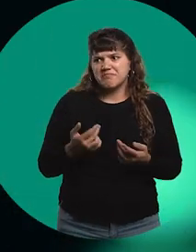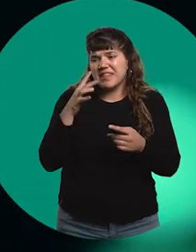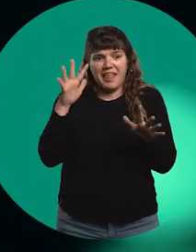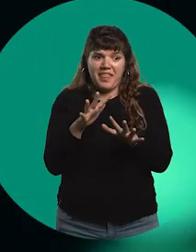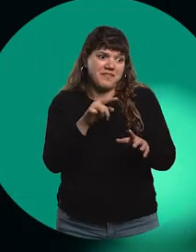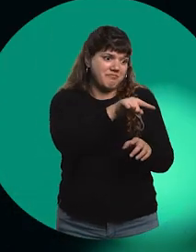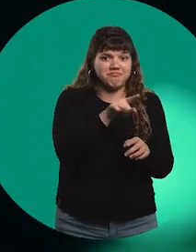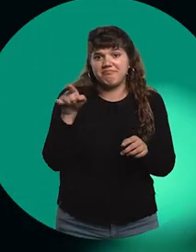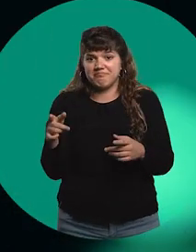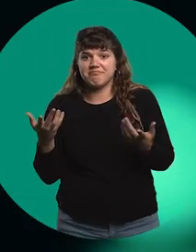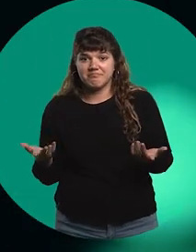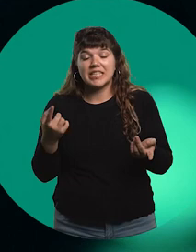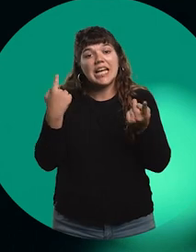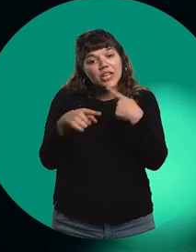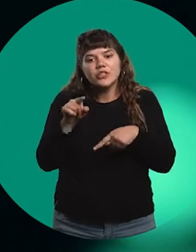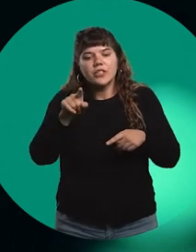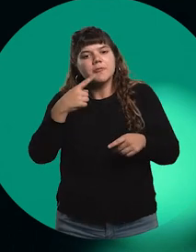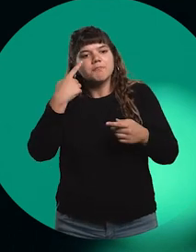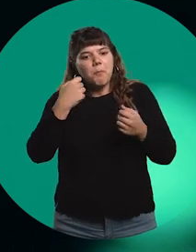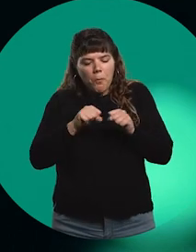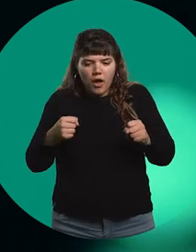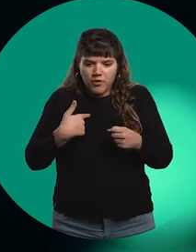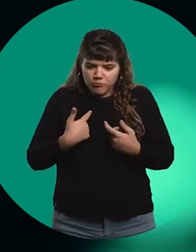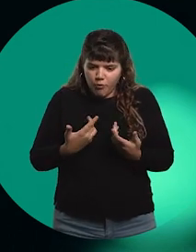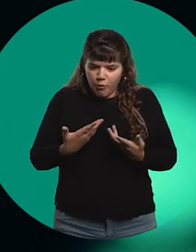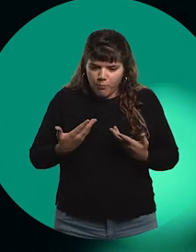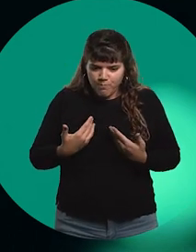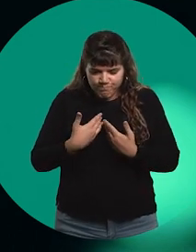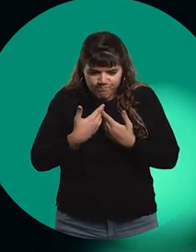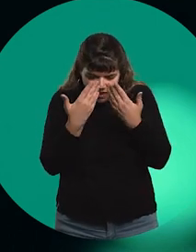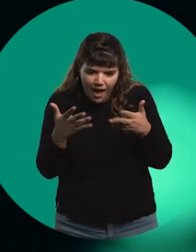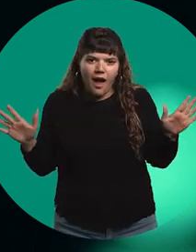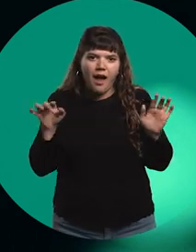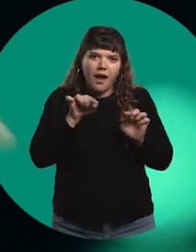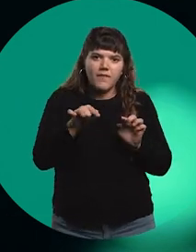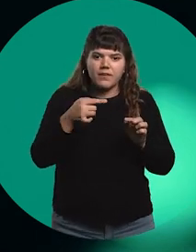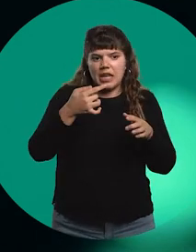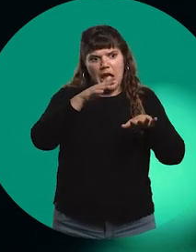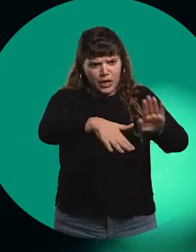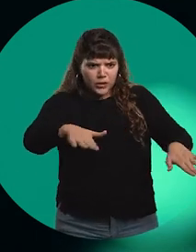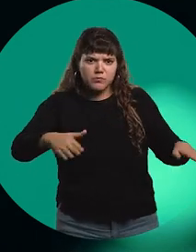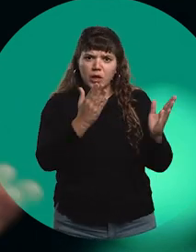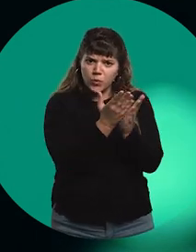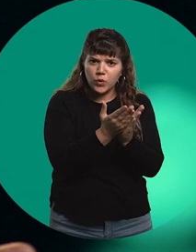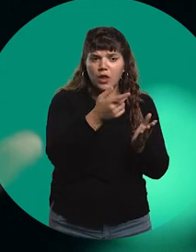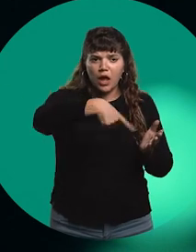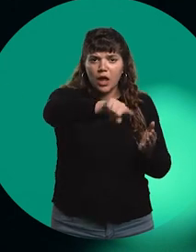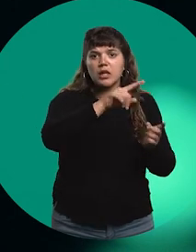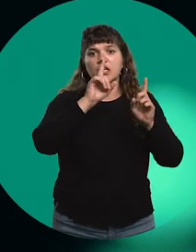técnicamente. Entonces, bueno, es eso, es darse ese permiso tanto a los alumnos